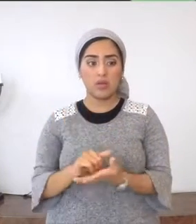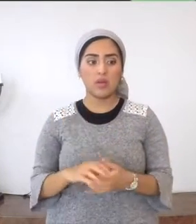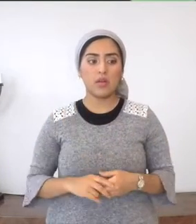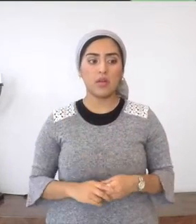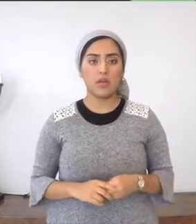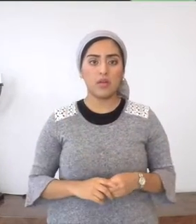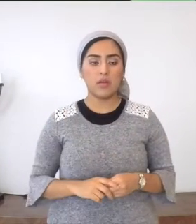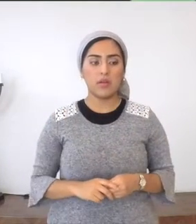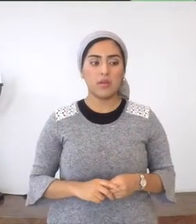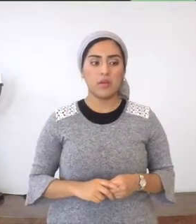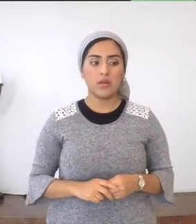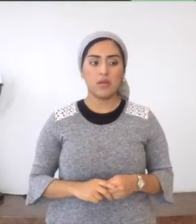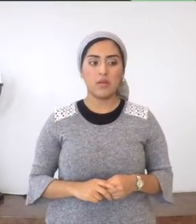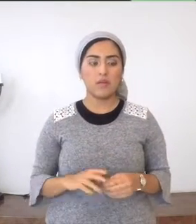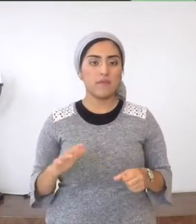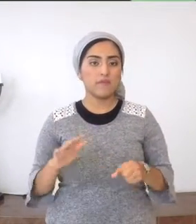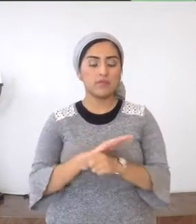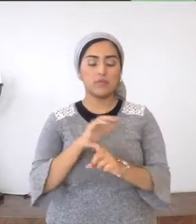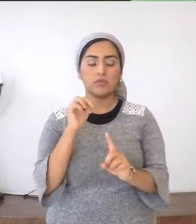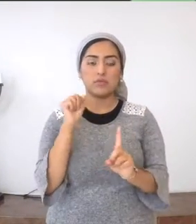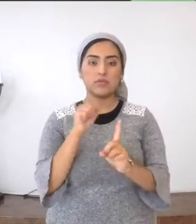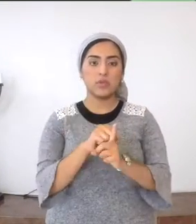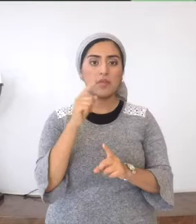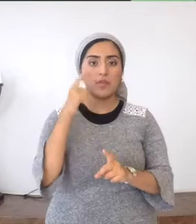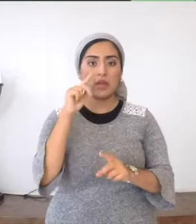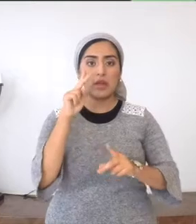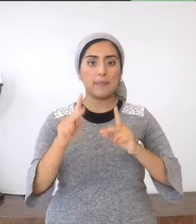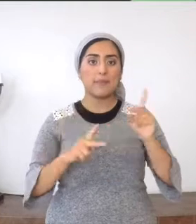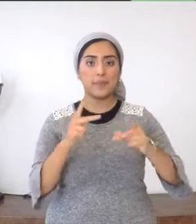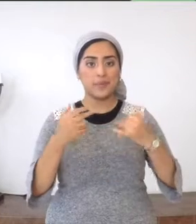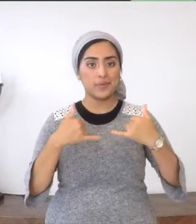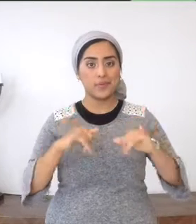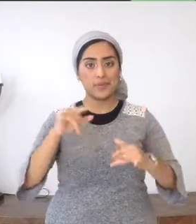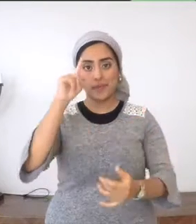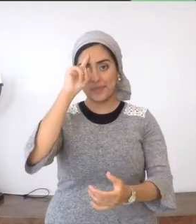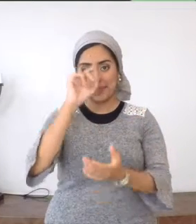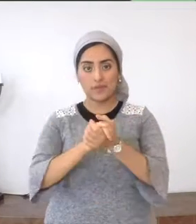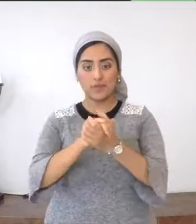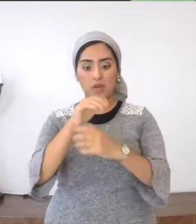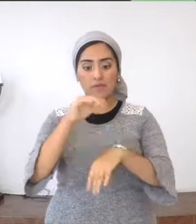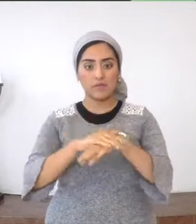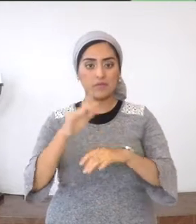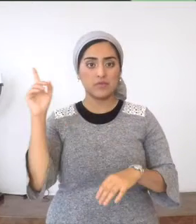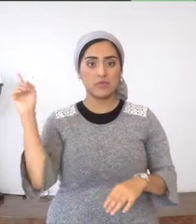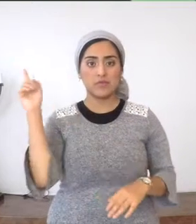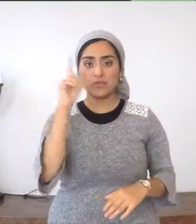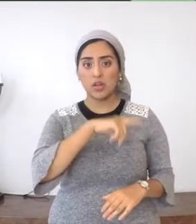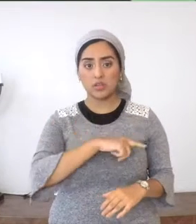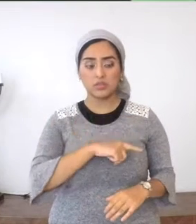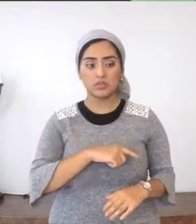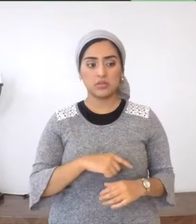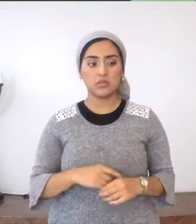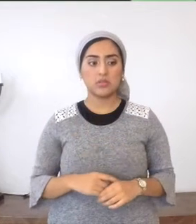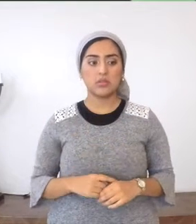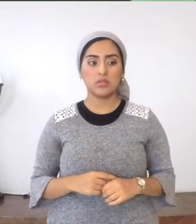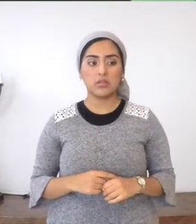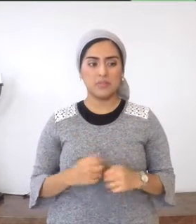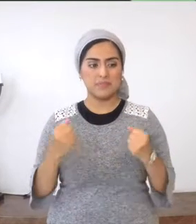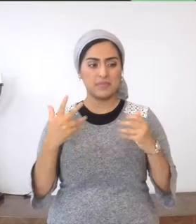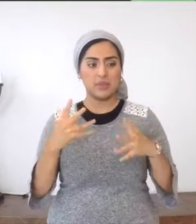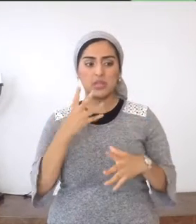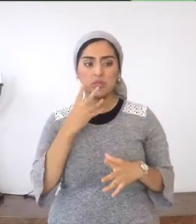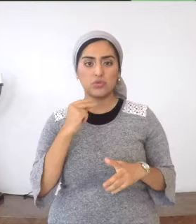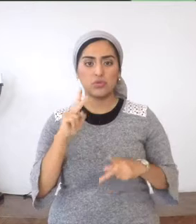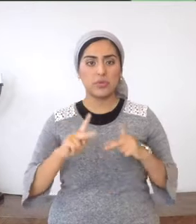Pero todo esto Es Es totalmente Una falsedad Para que el pueblo Siga creyendo En su mentira